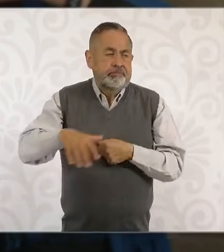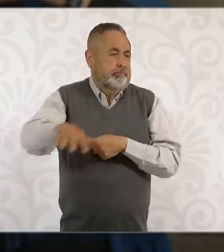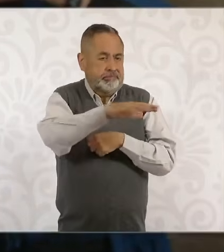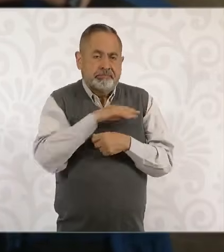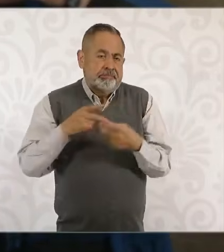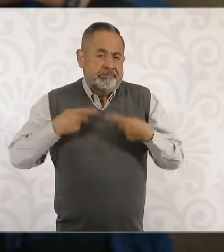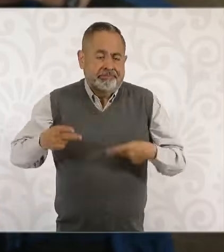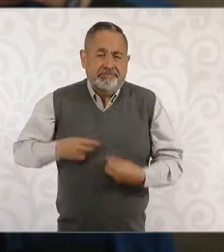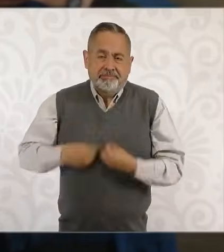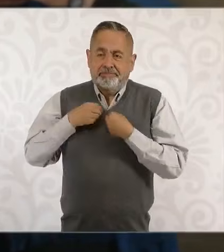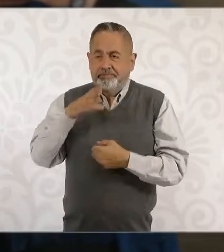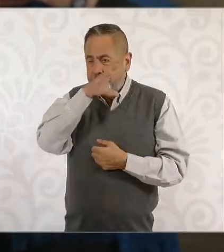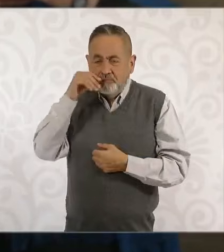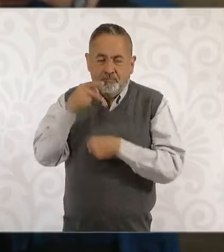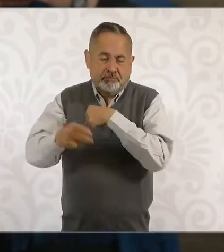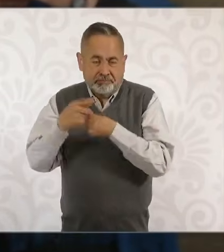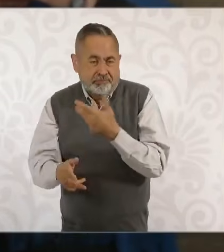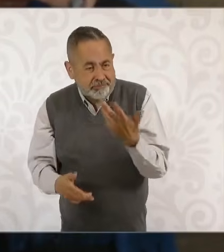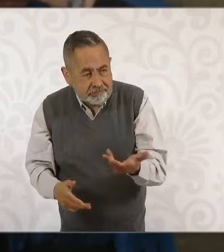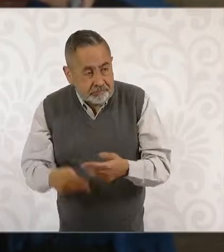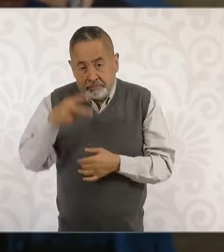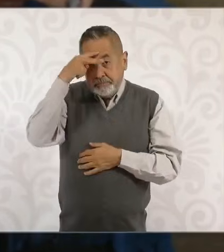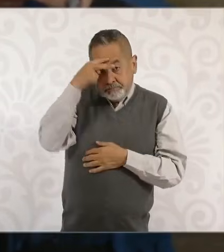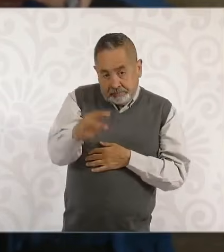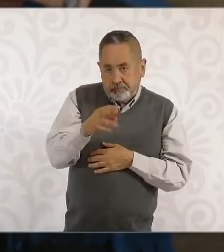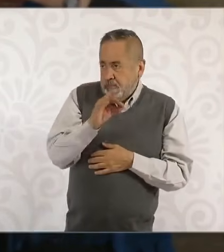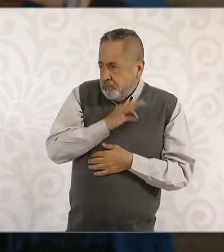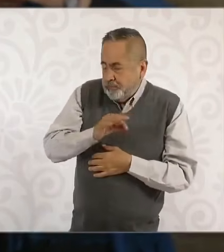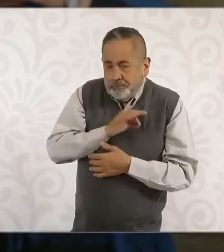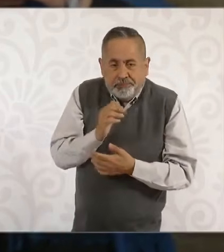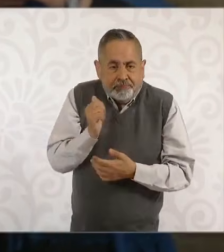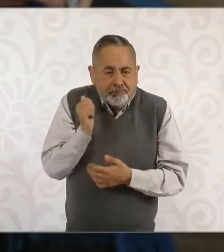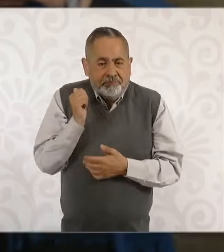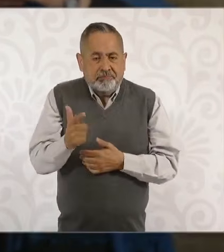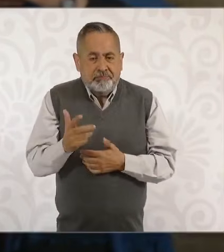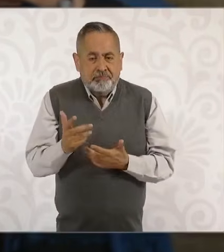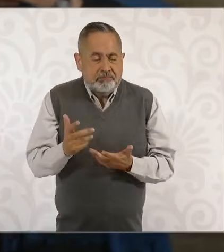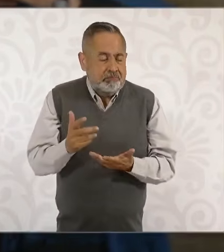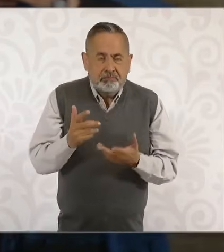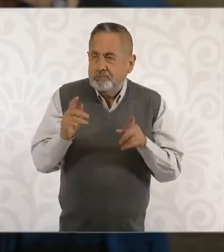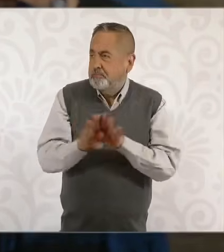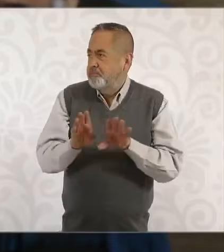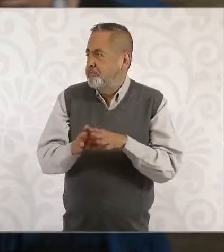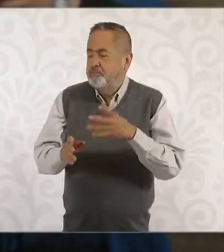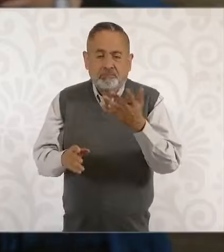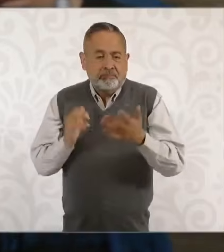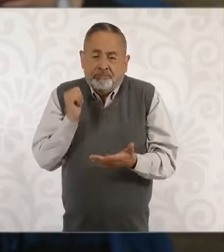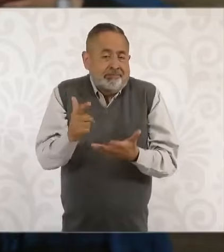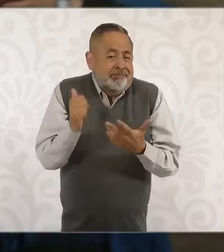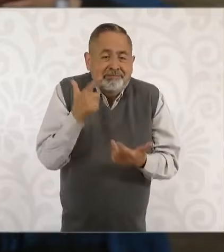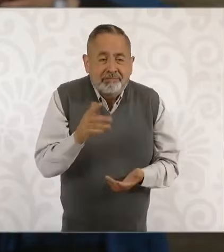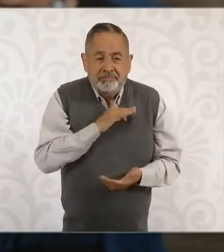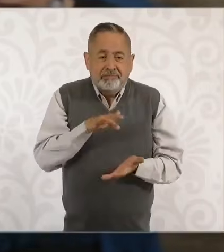de las personas, y si México pudiera también en este sentido pues hacer algo,